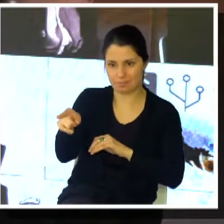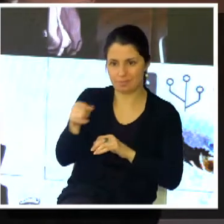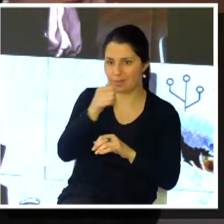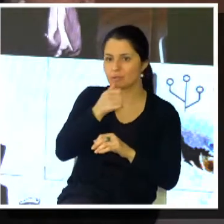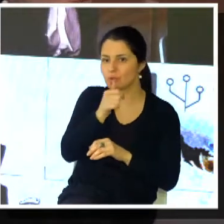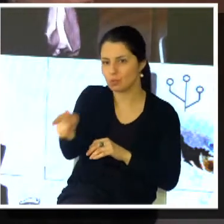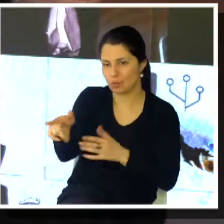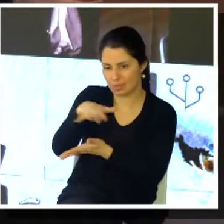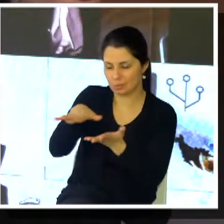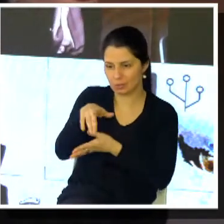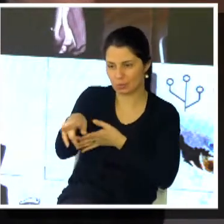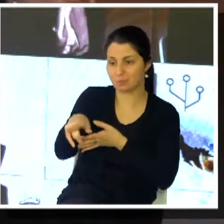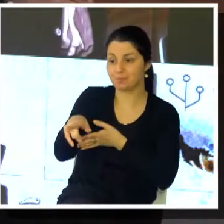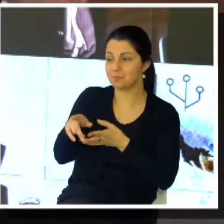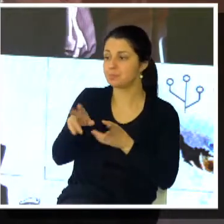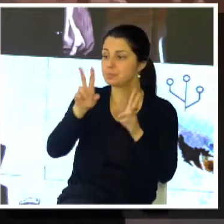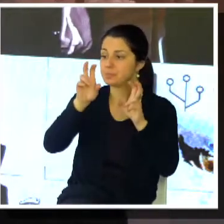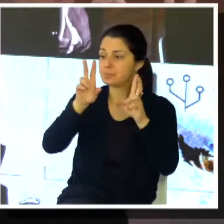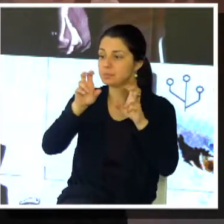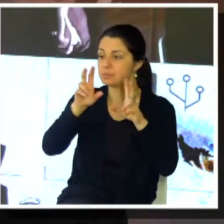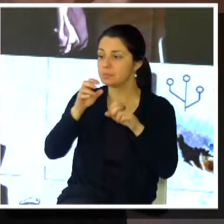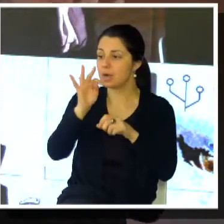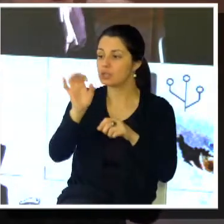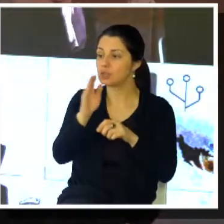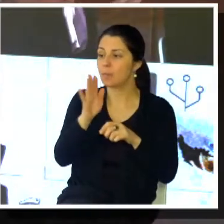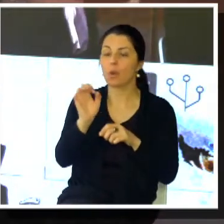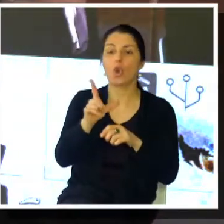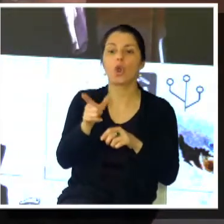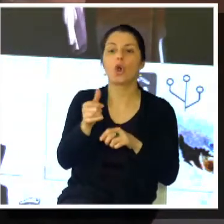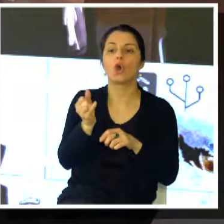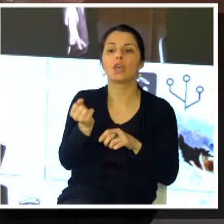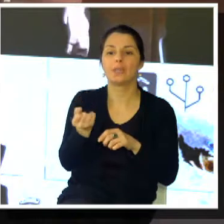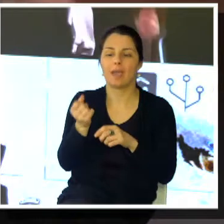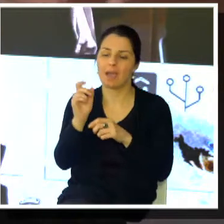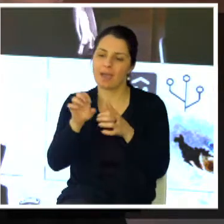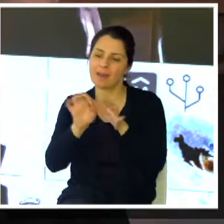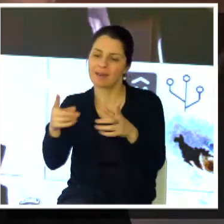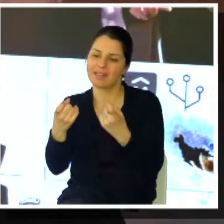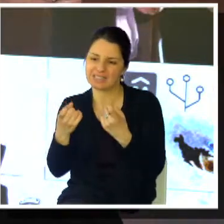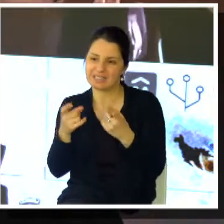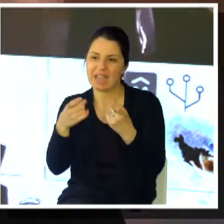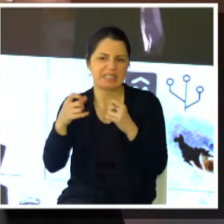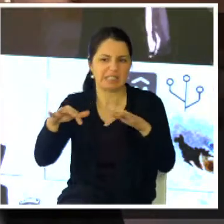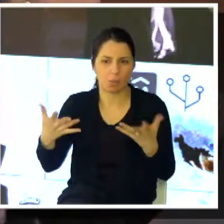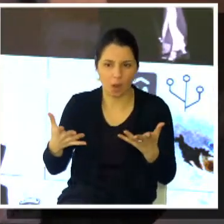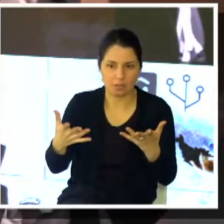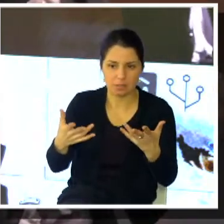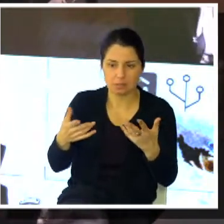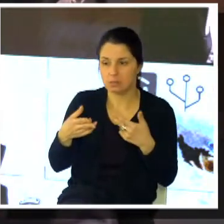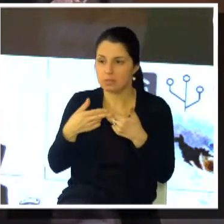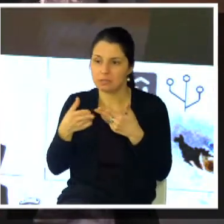atacar ese caso, la topología de red requerida, si se requiere o no bidireccionalidad, si los datos solo requieren ir en un sentido,